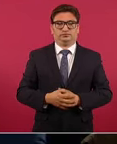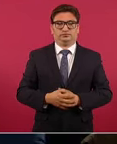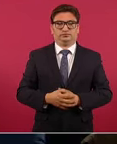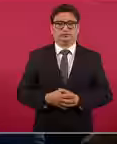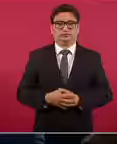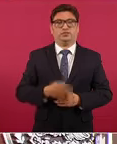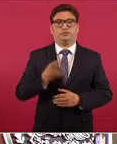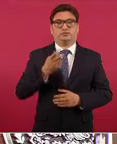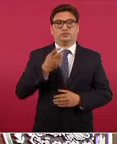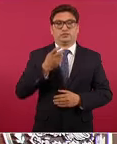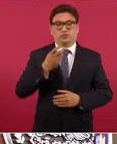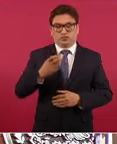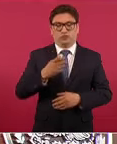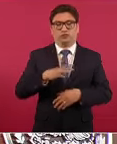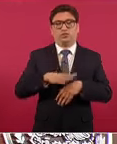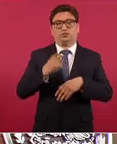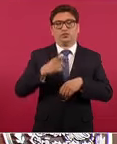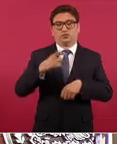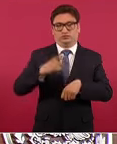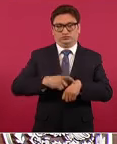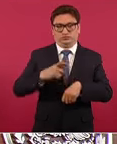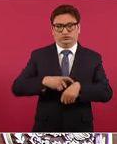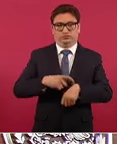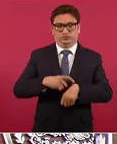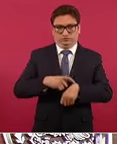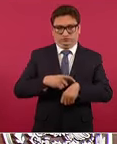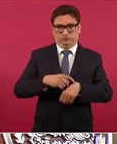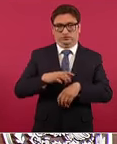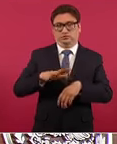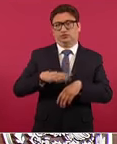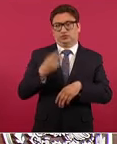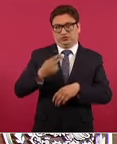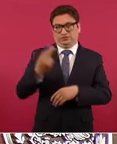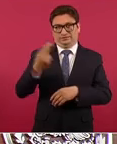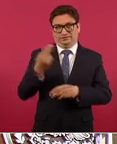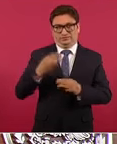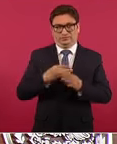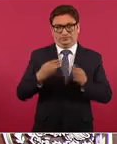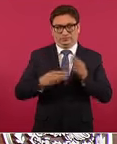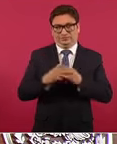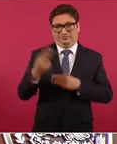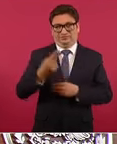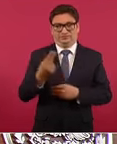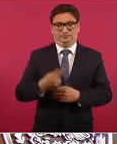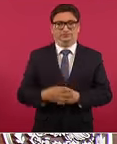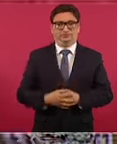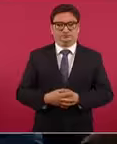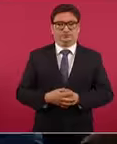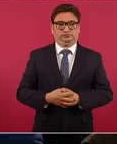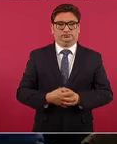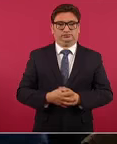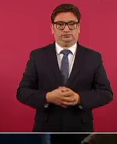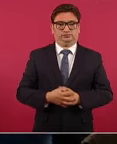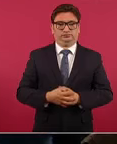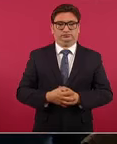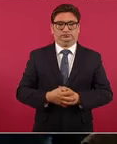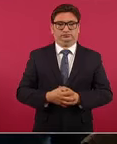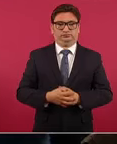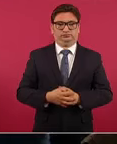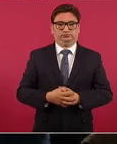por el tiempo y además por la necesidad de material este